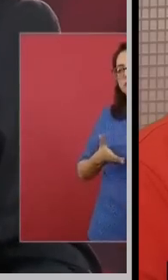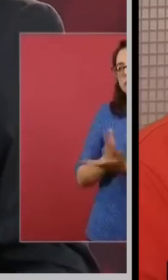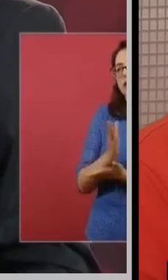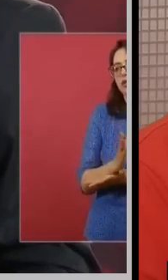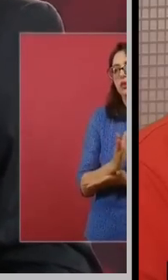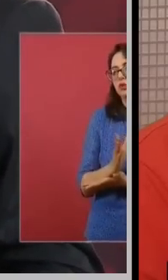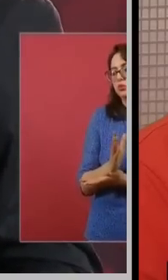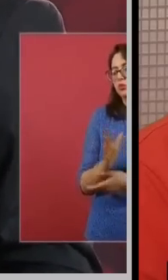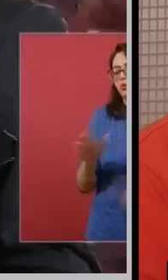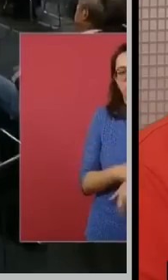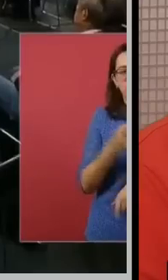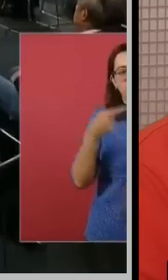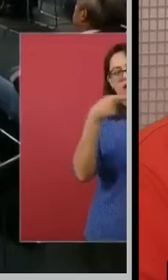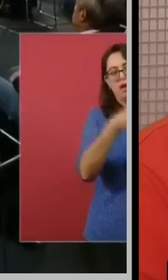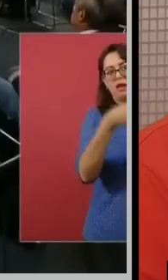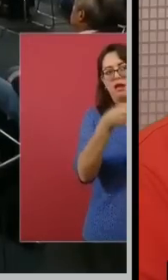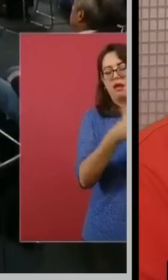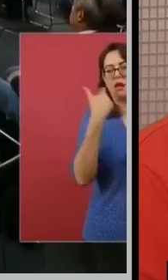cometiendo ilícitos